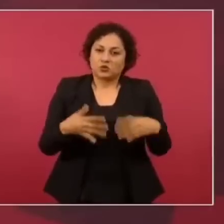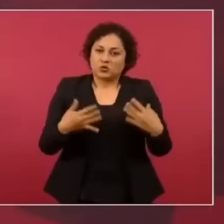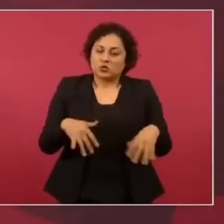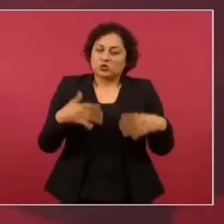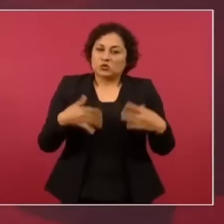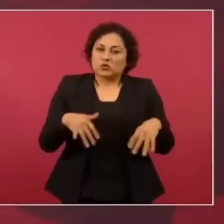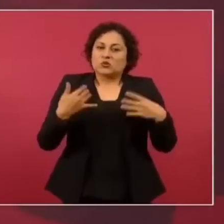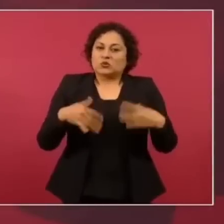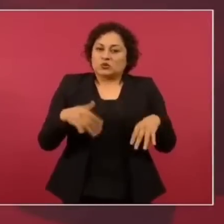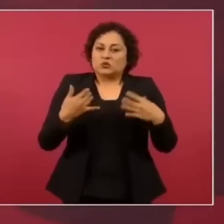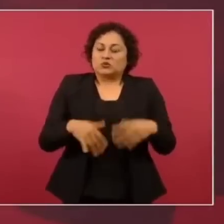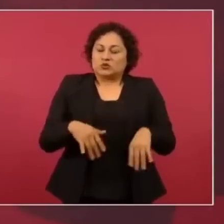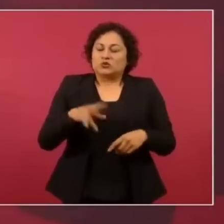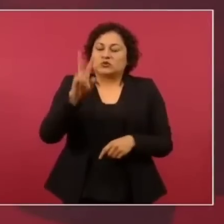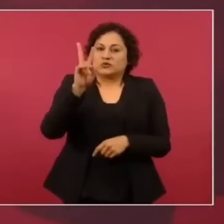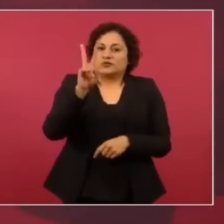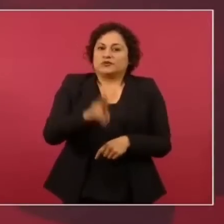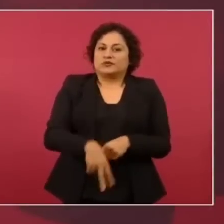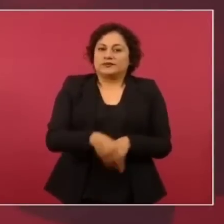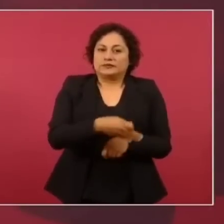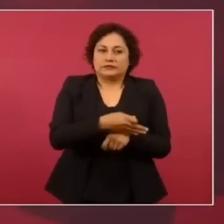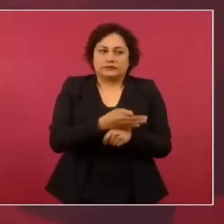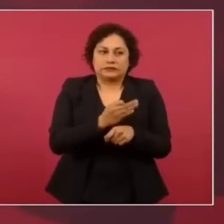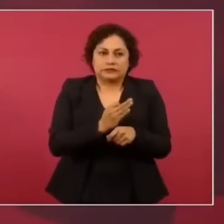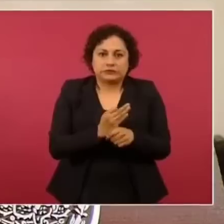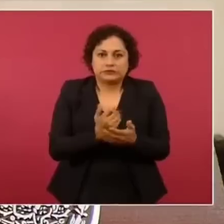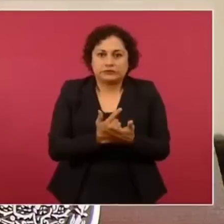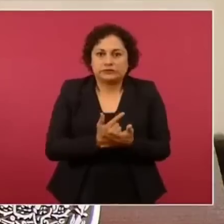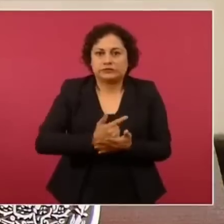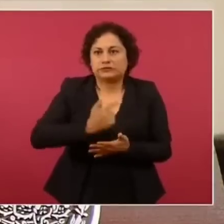dramático, tragicómico.